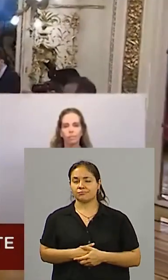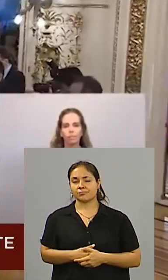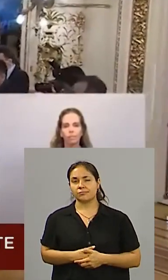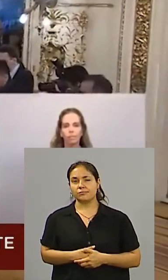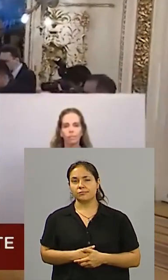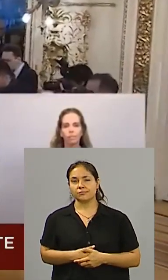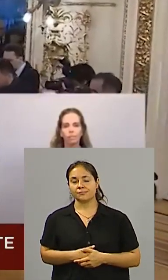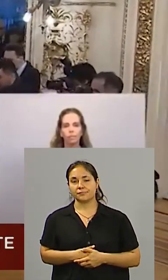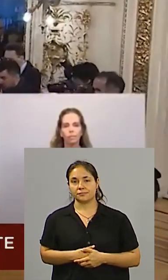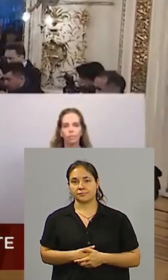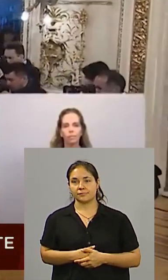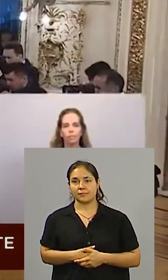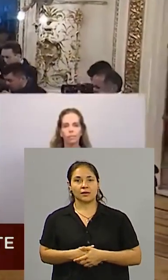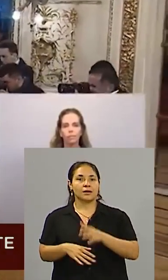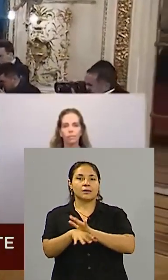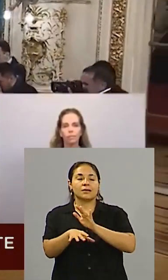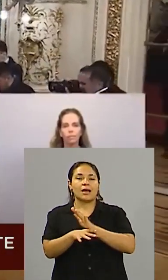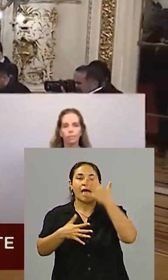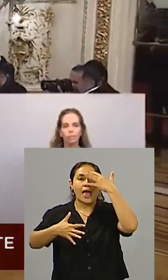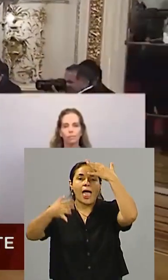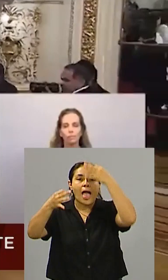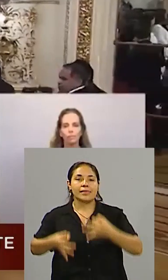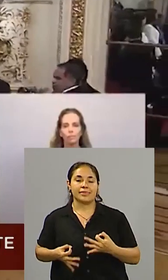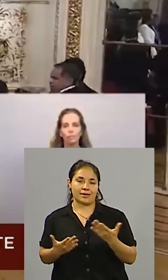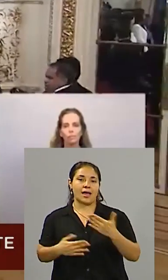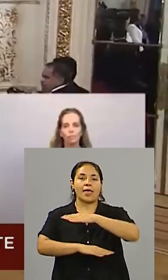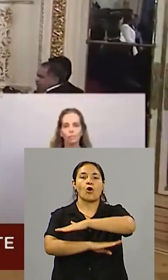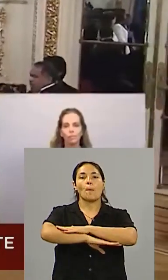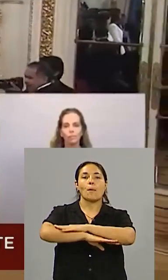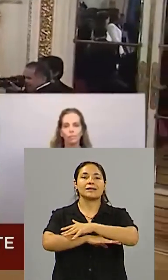digamos, de ética y de comportamiento moral.